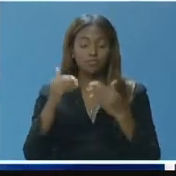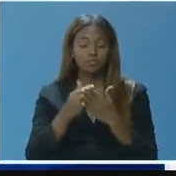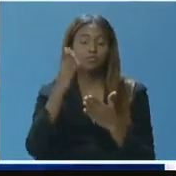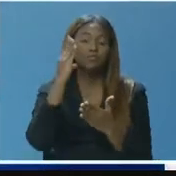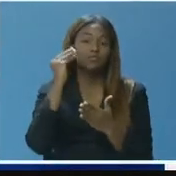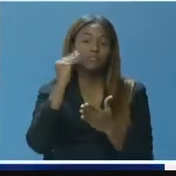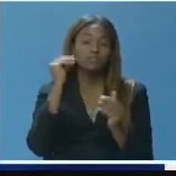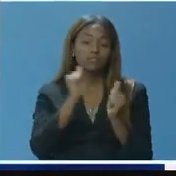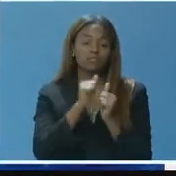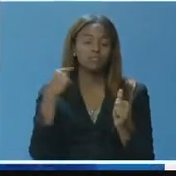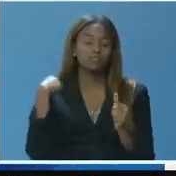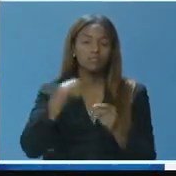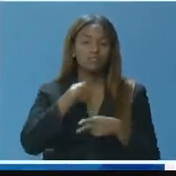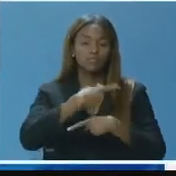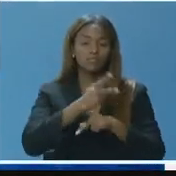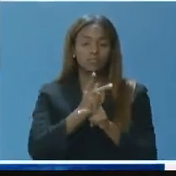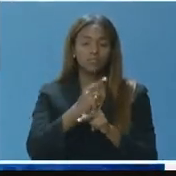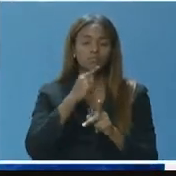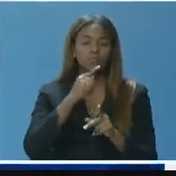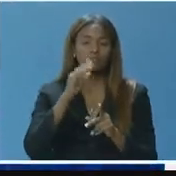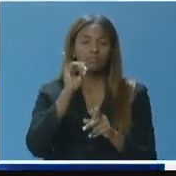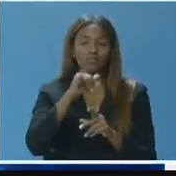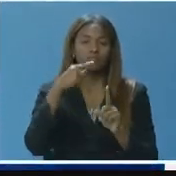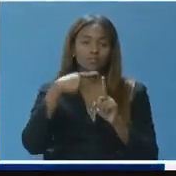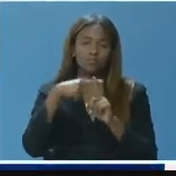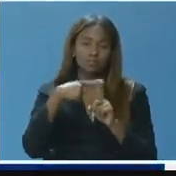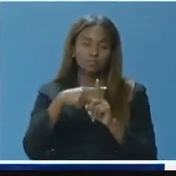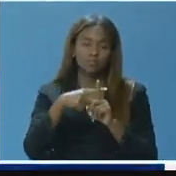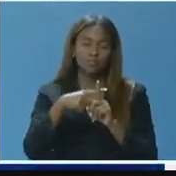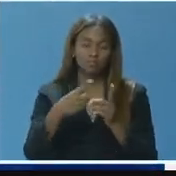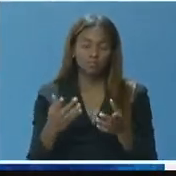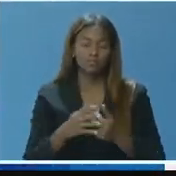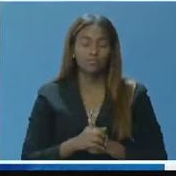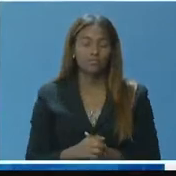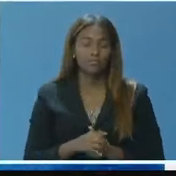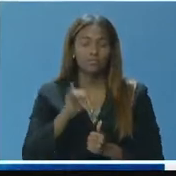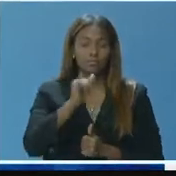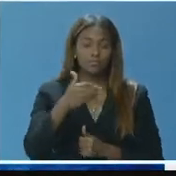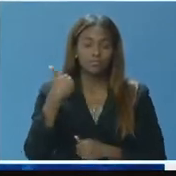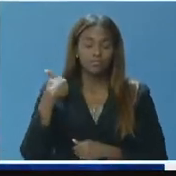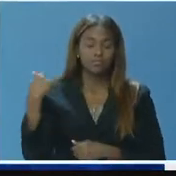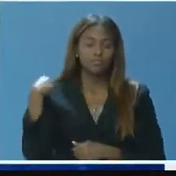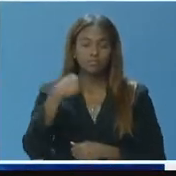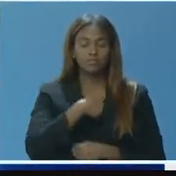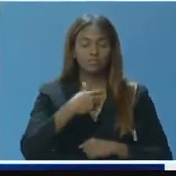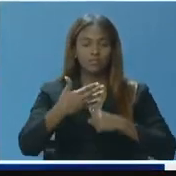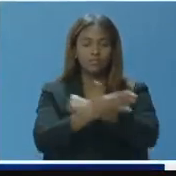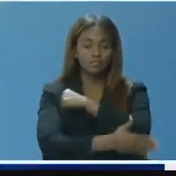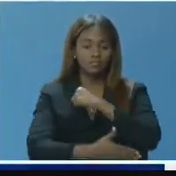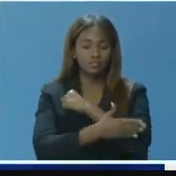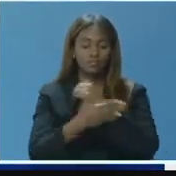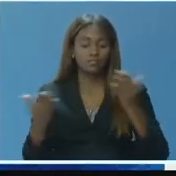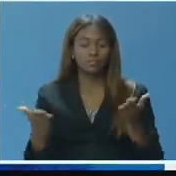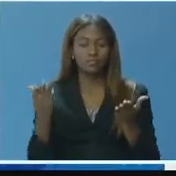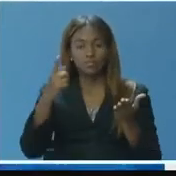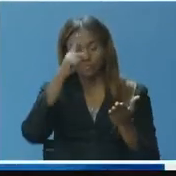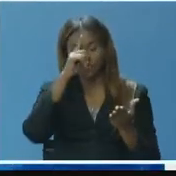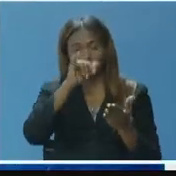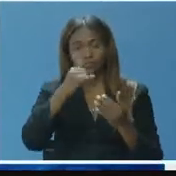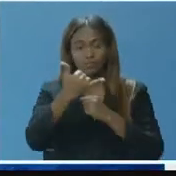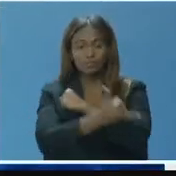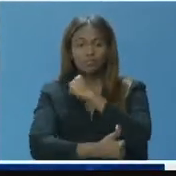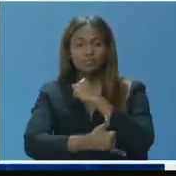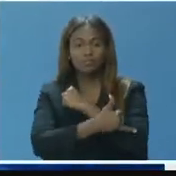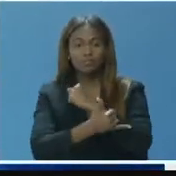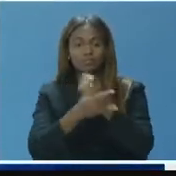sean sumamente positivas, y nos hemos dado cuenta de una gran problemática que ataca a nuestro país, y es el tema de los accidentes de tránsito